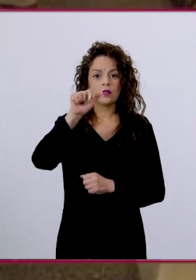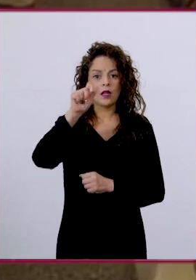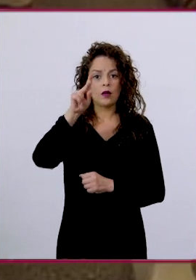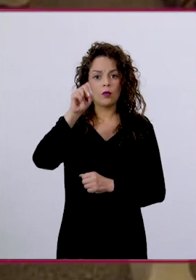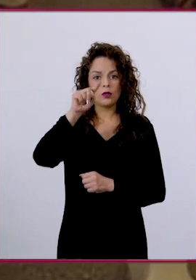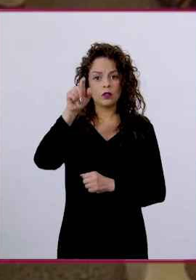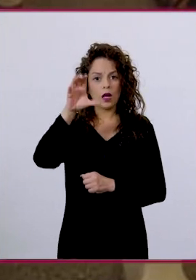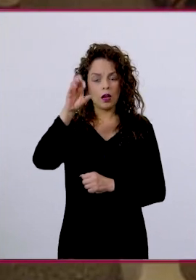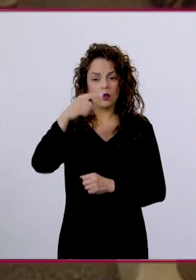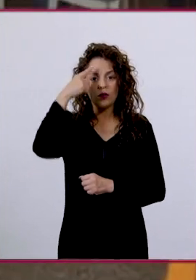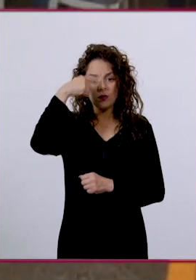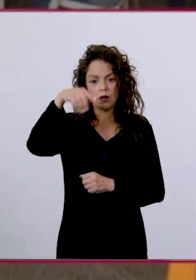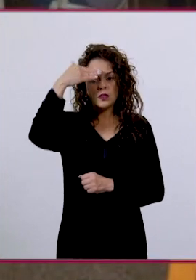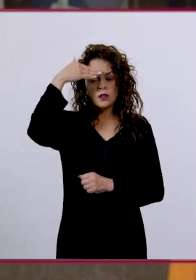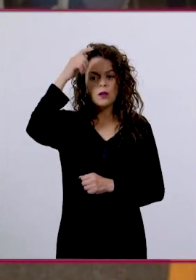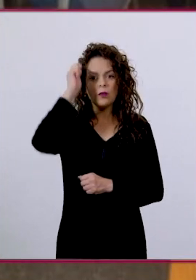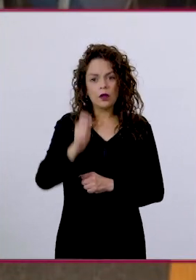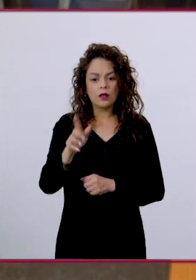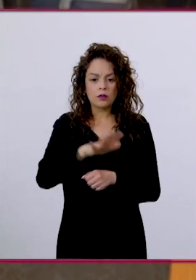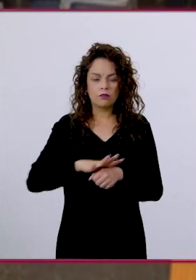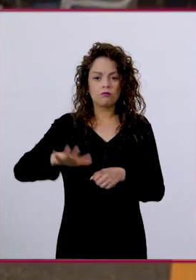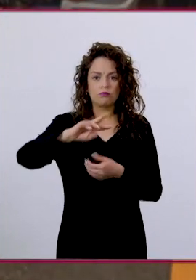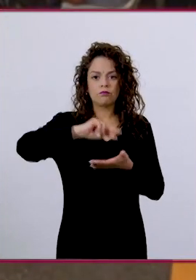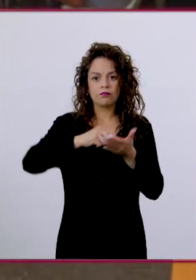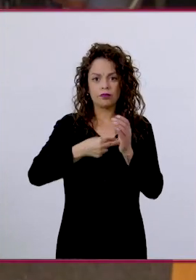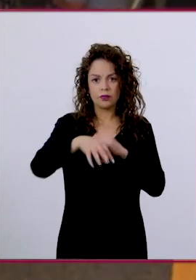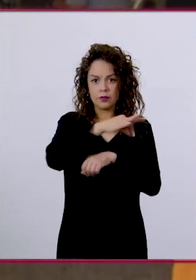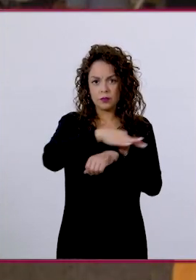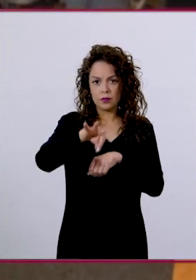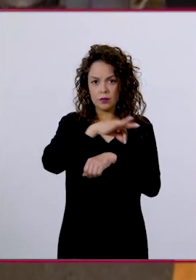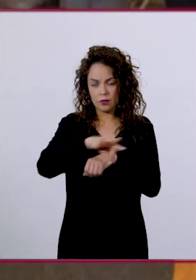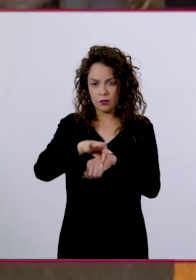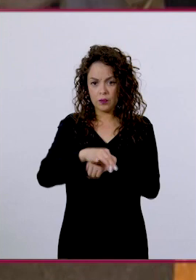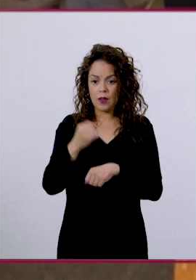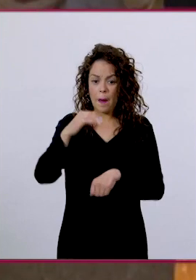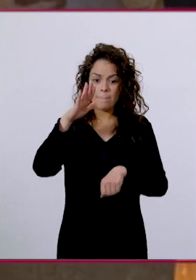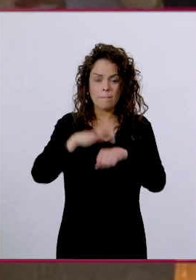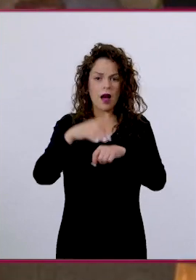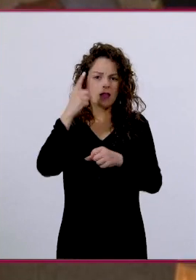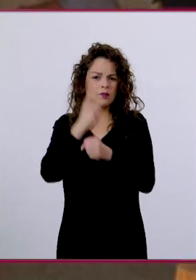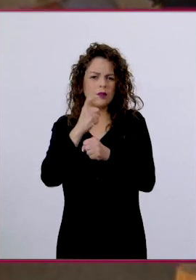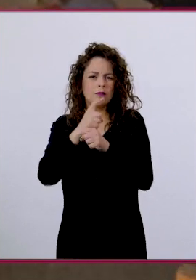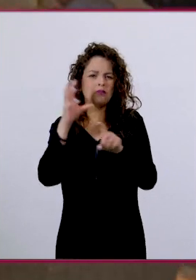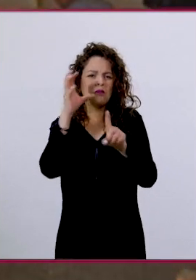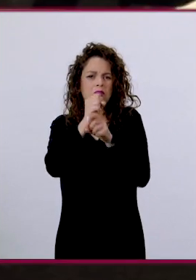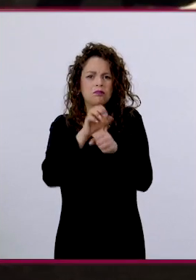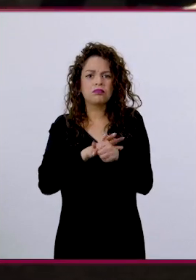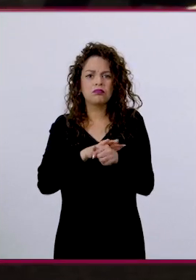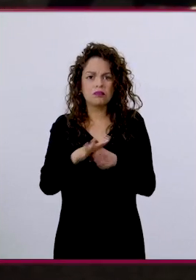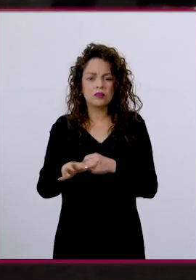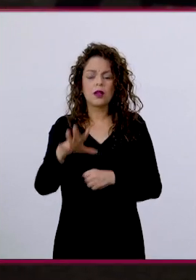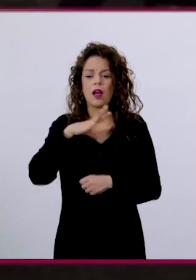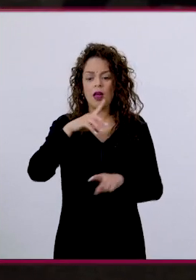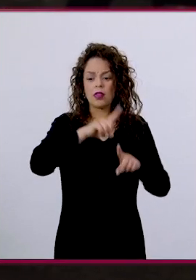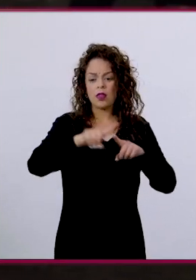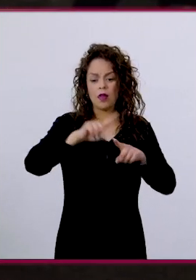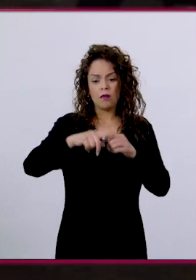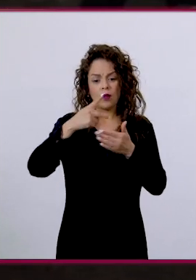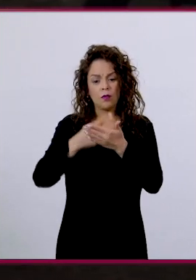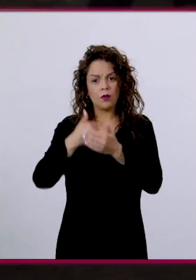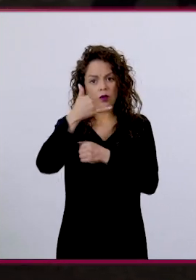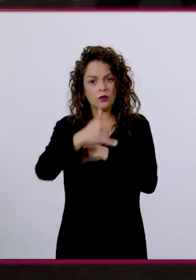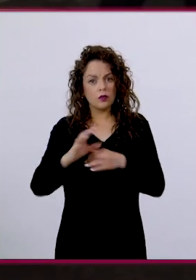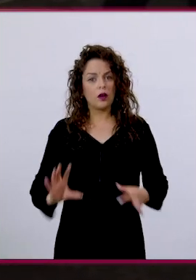de la arquitectura comunitaria y popular. Uno de sus principales objetivos es tener incidencia en proyectos de